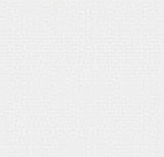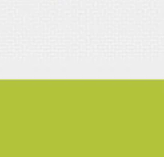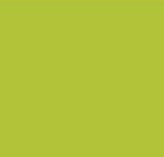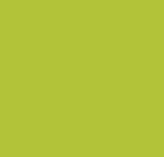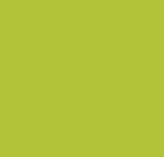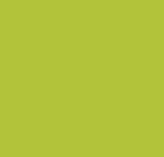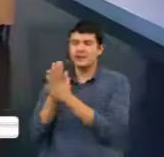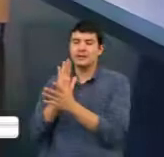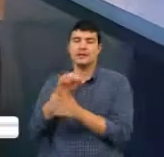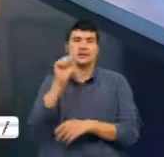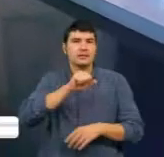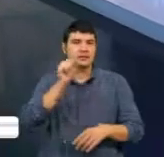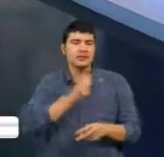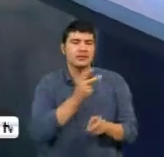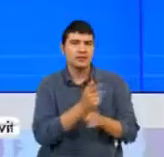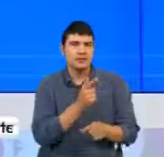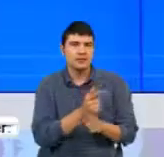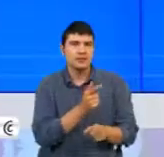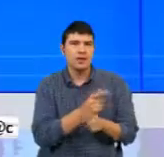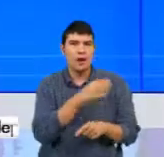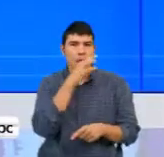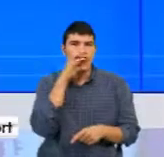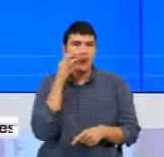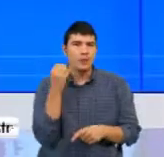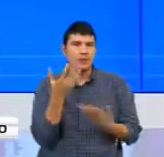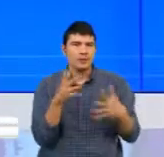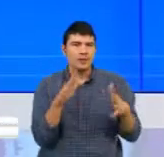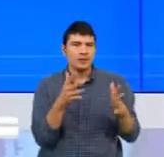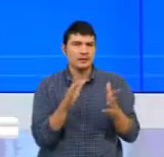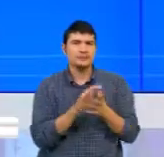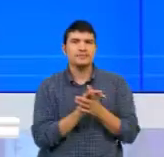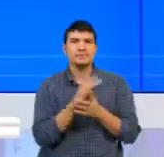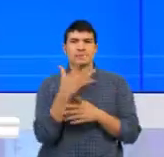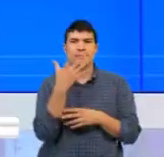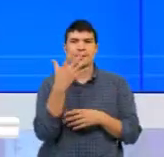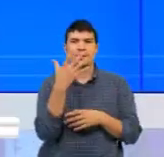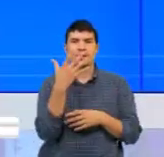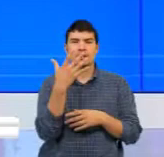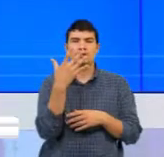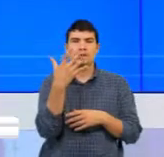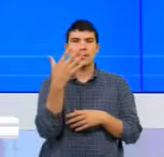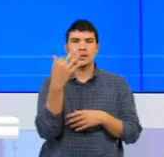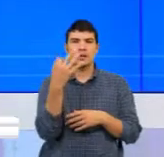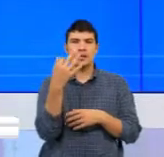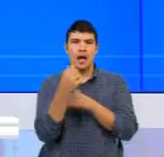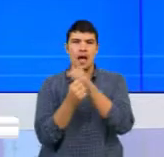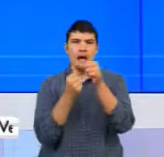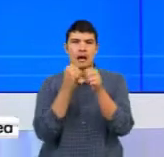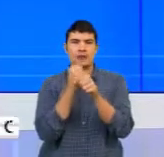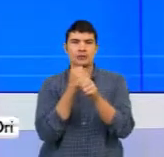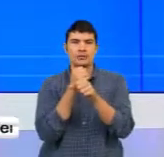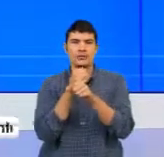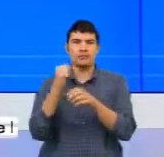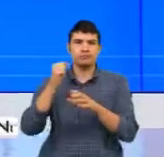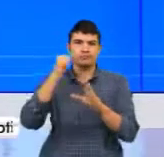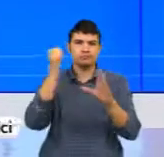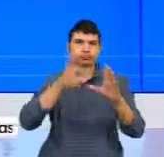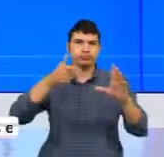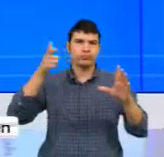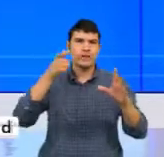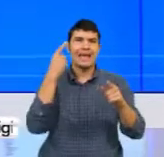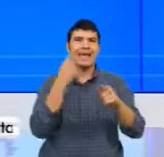canaltro.com. Infortunadamente, un hombre de aproximadamente 53 años de edad atacó con un arma de fuego a